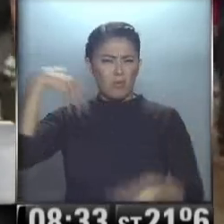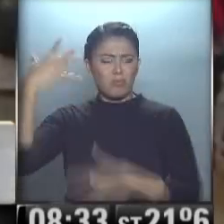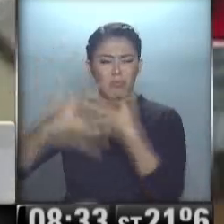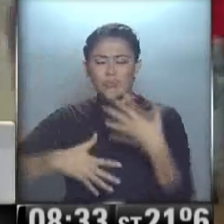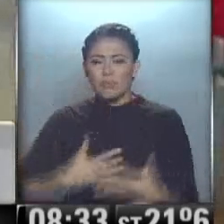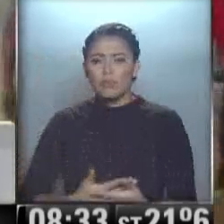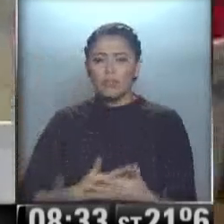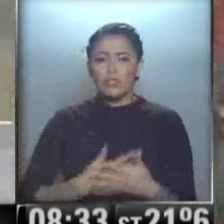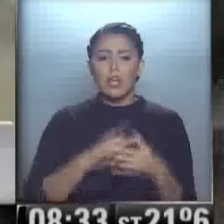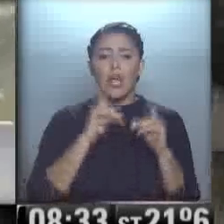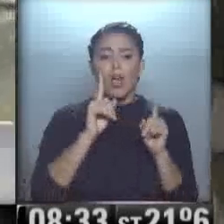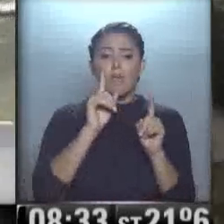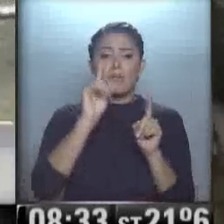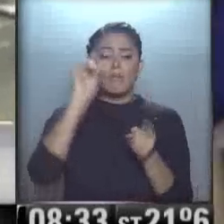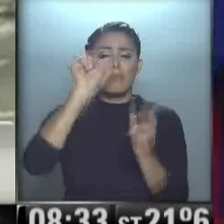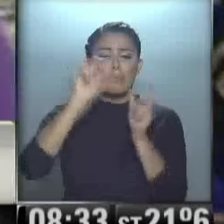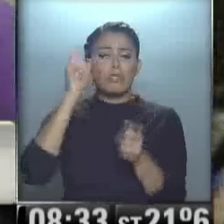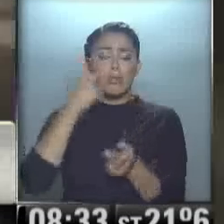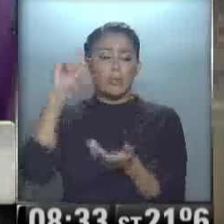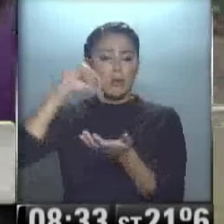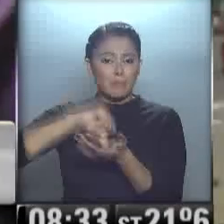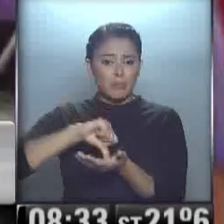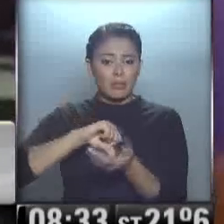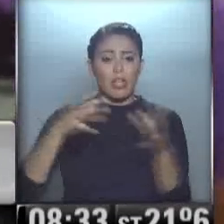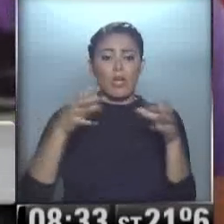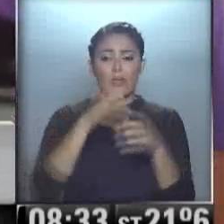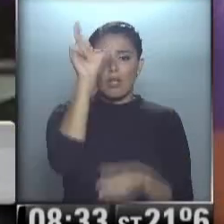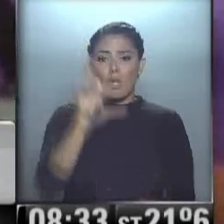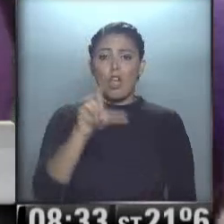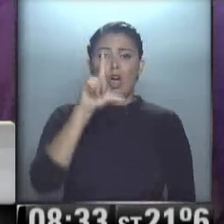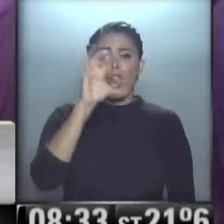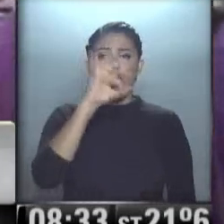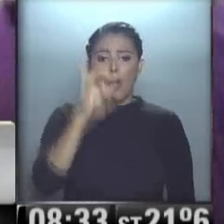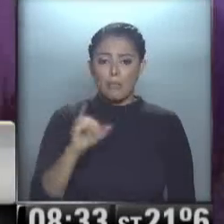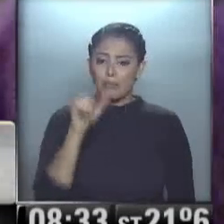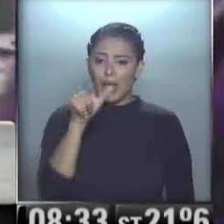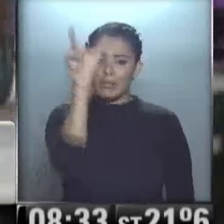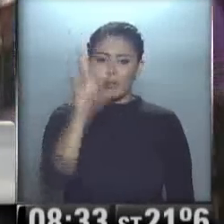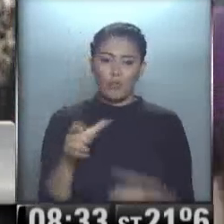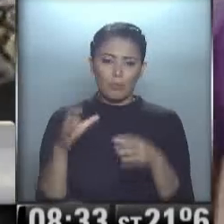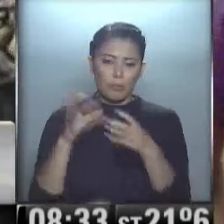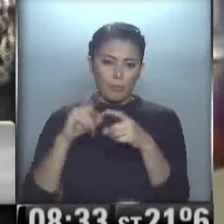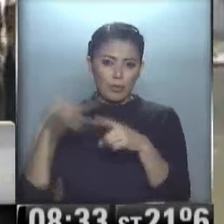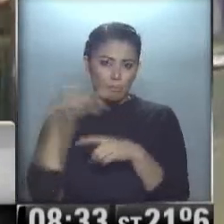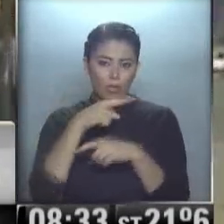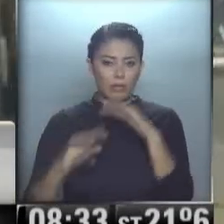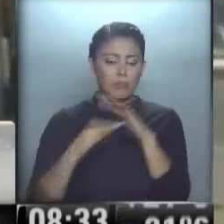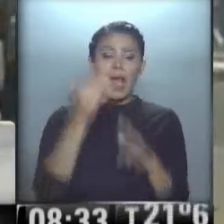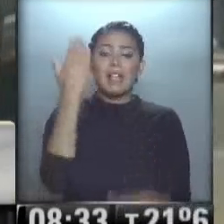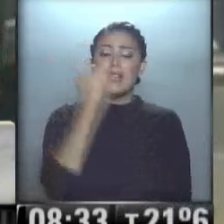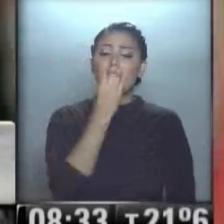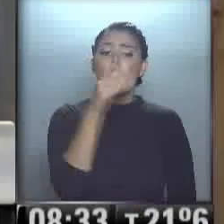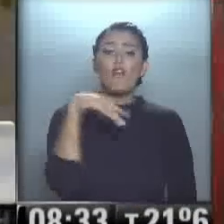entre hermanos de un mismo país. Lo cierto es que el dirigente opositor Leopoldo López declaró ayer ante la